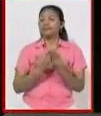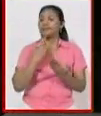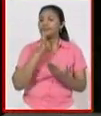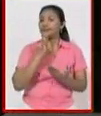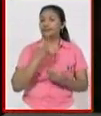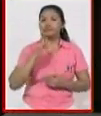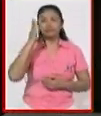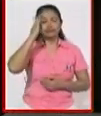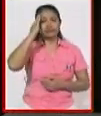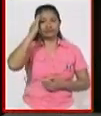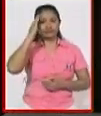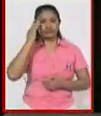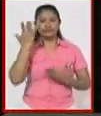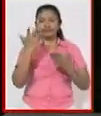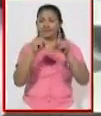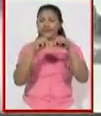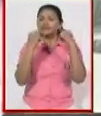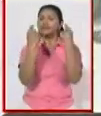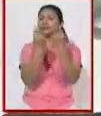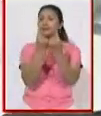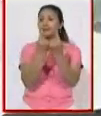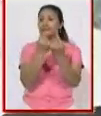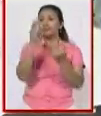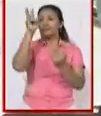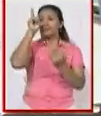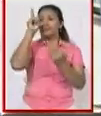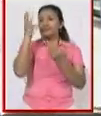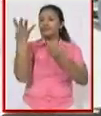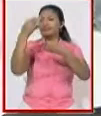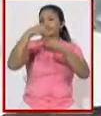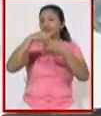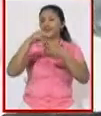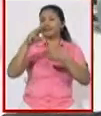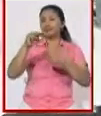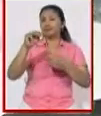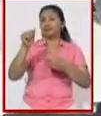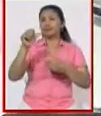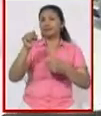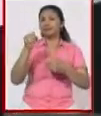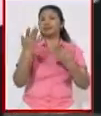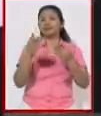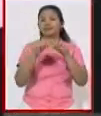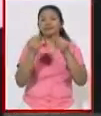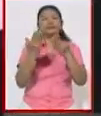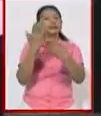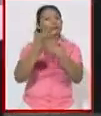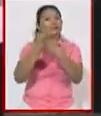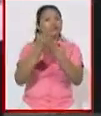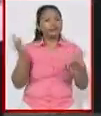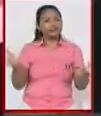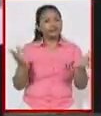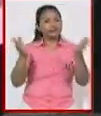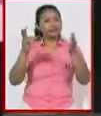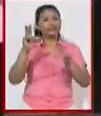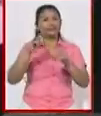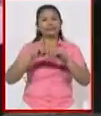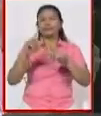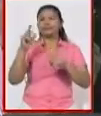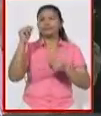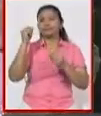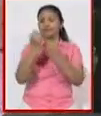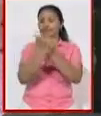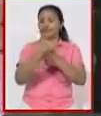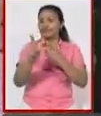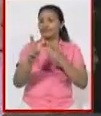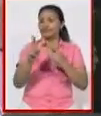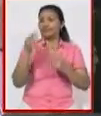obviamente sabemos muy bien de que hay grupos infiltrados por parte del MAS en muchas de nuestras propuestas, instigando la violencia, pero esto no le da la